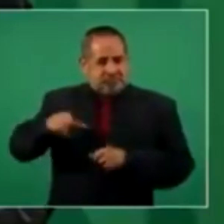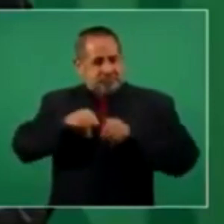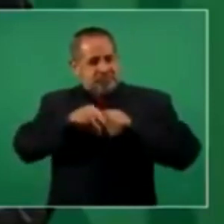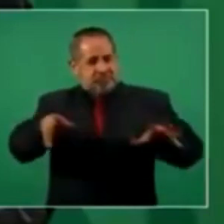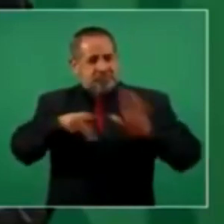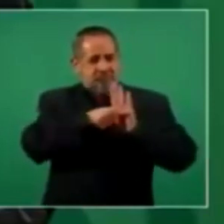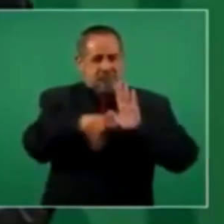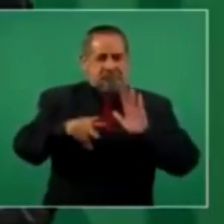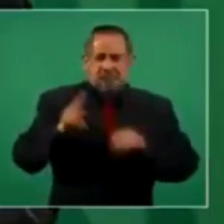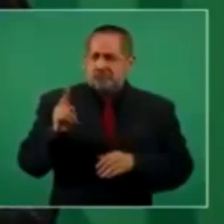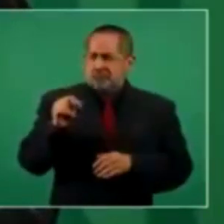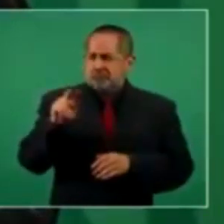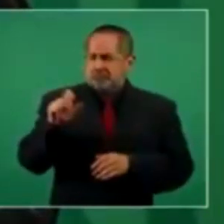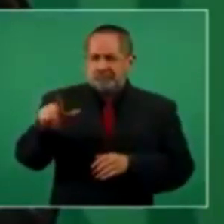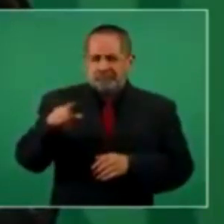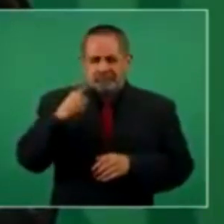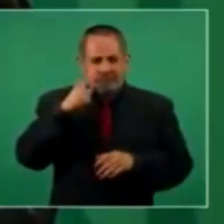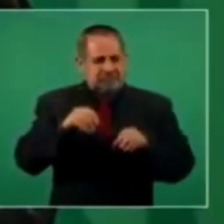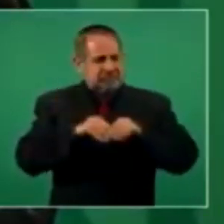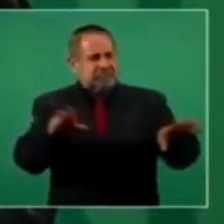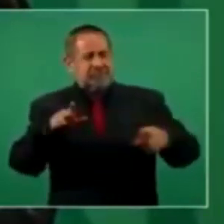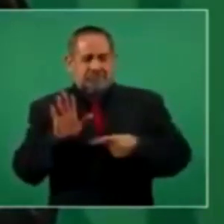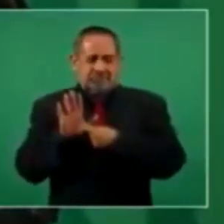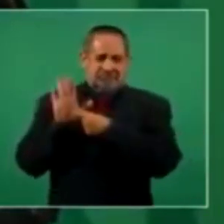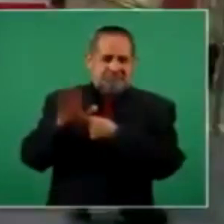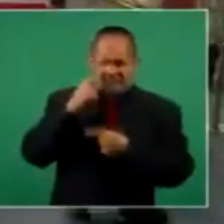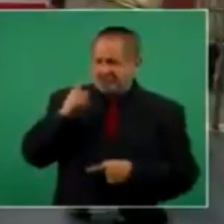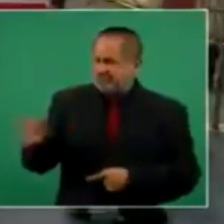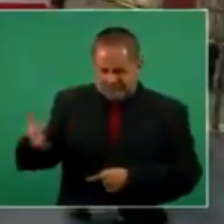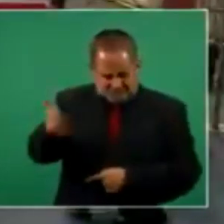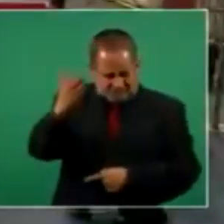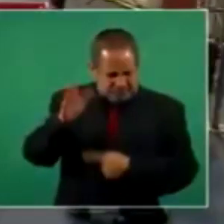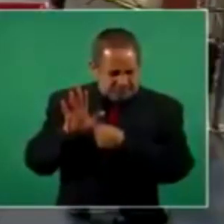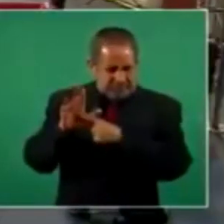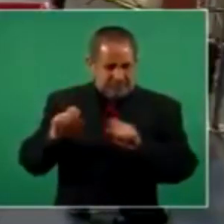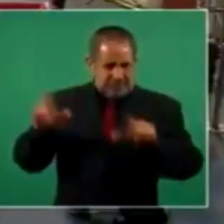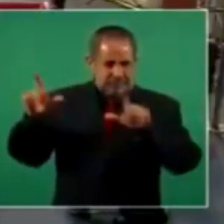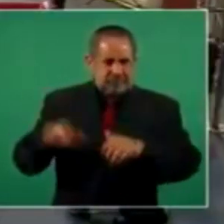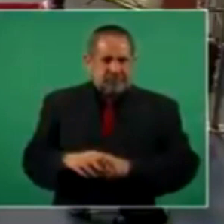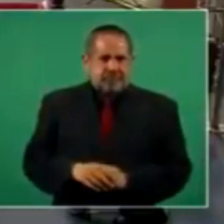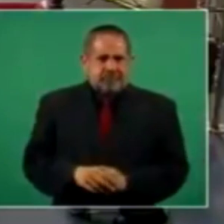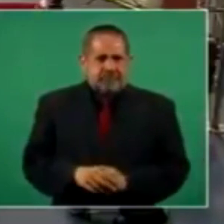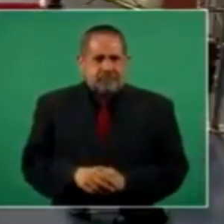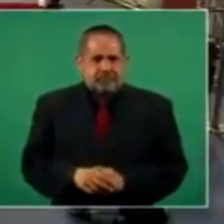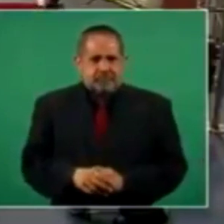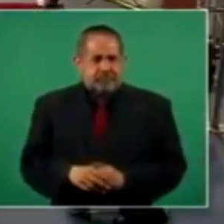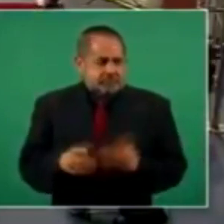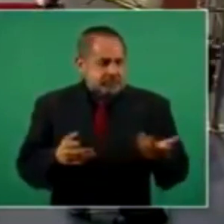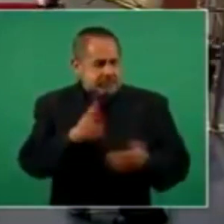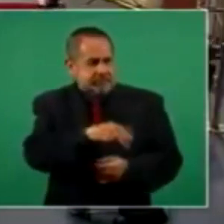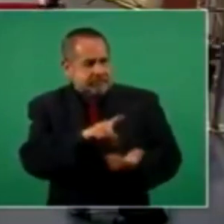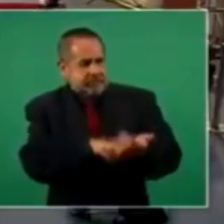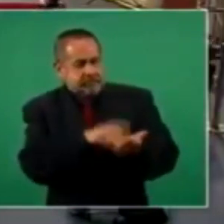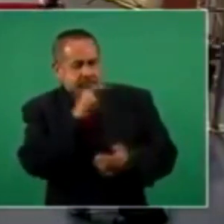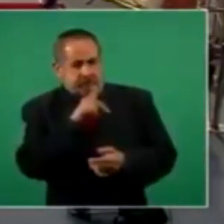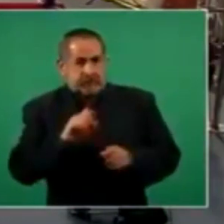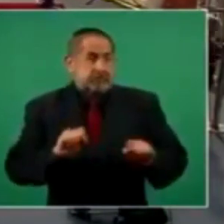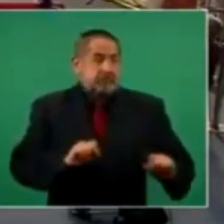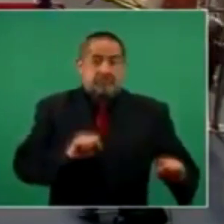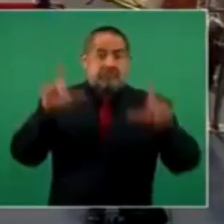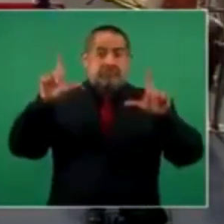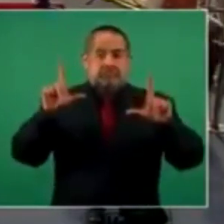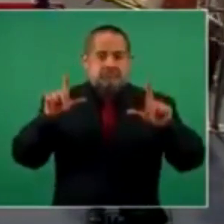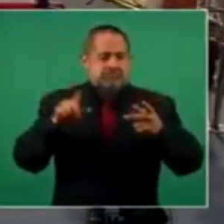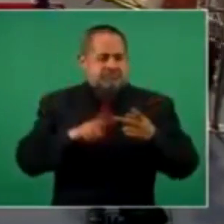primera plana de Lo Universal… A ver, ¿por qué no la pones? Es sobre esta preocupación que tienen… por eso, la primera plana de